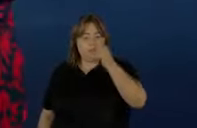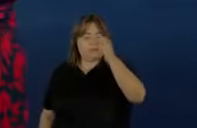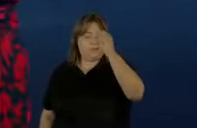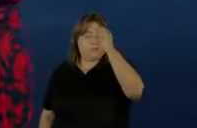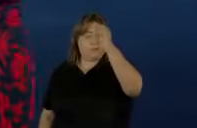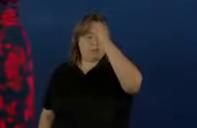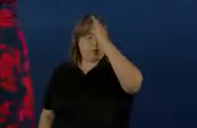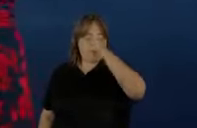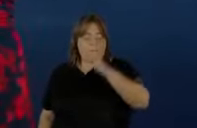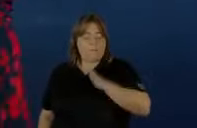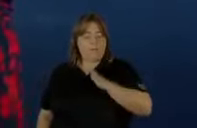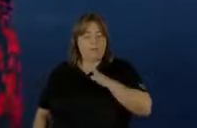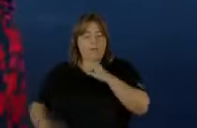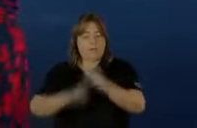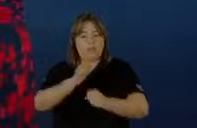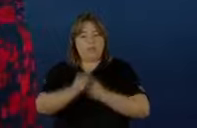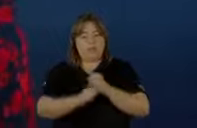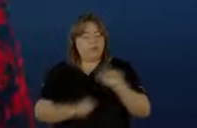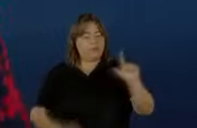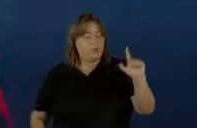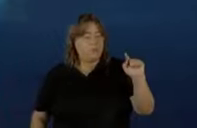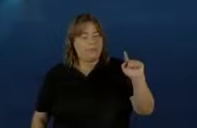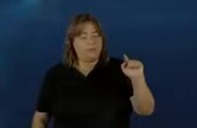XX, XXI, era un hombre solo.